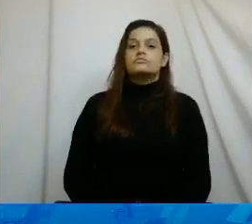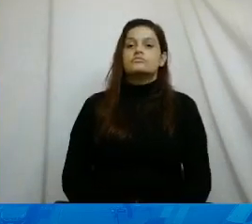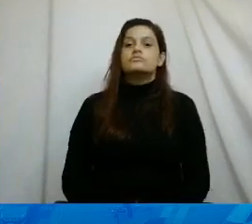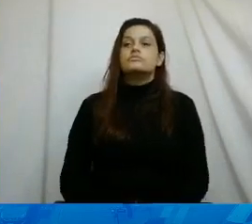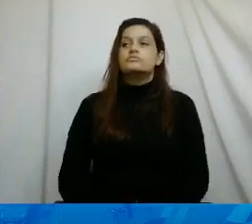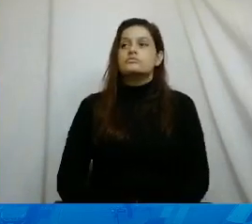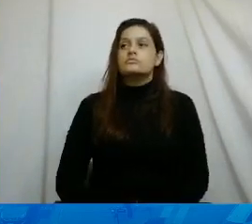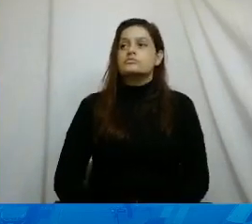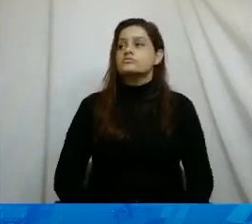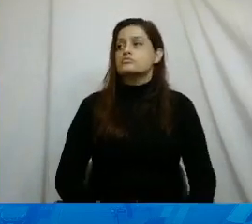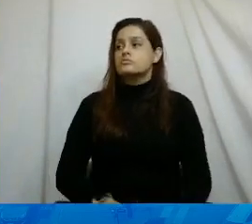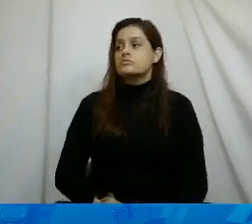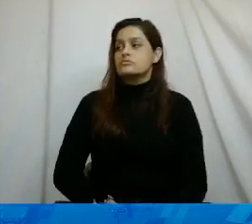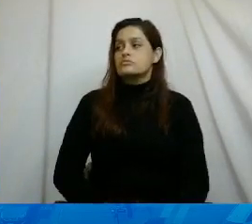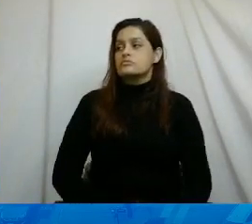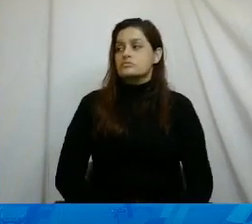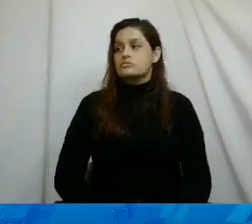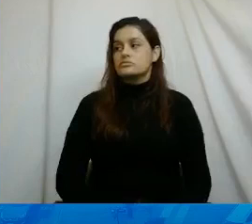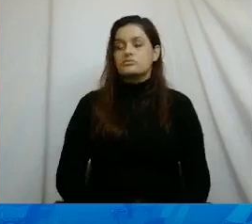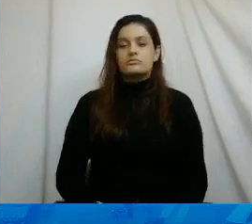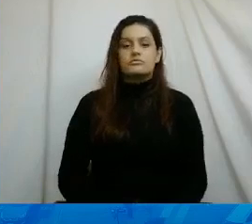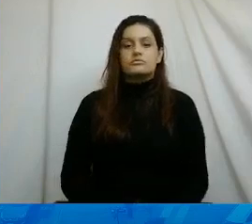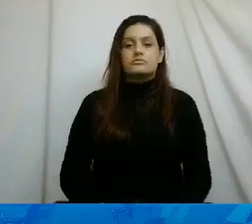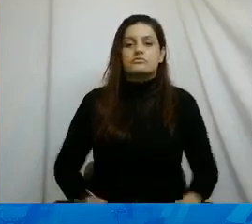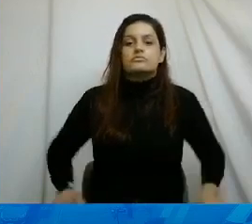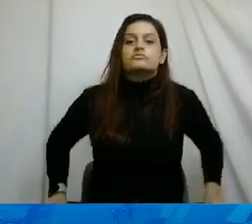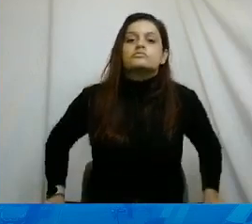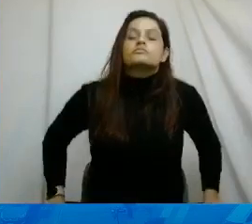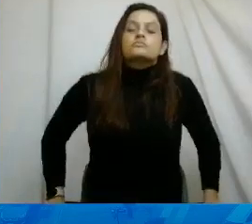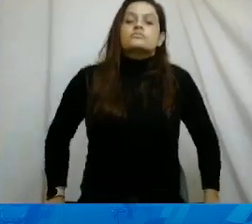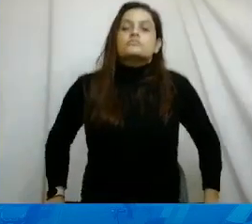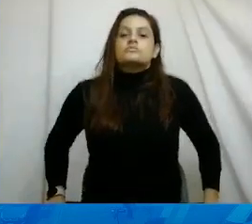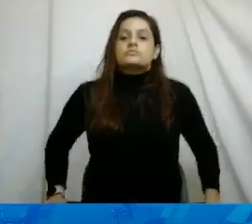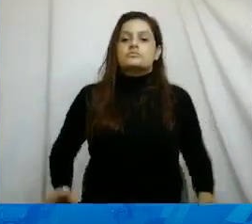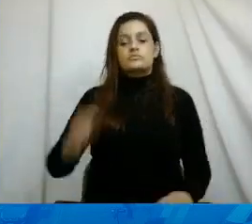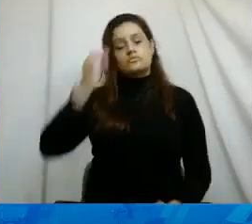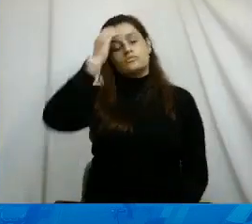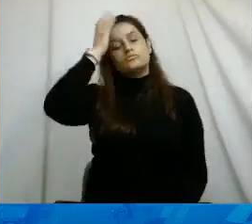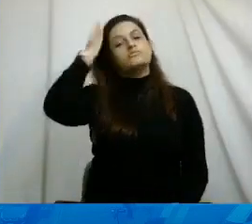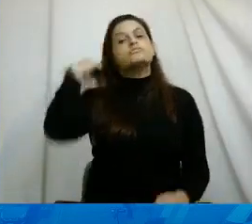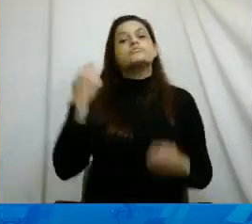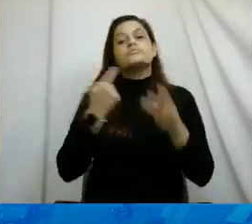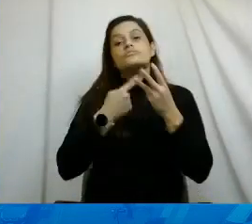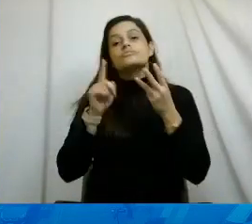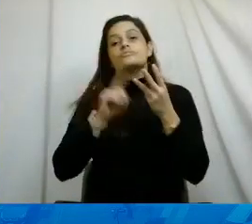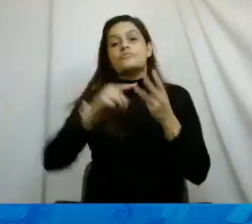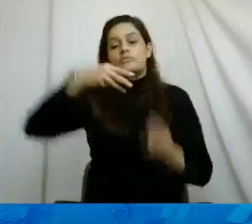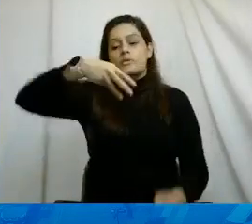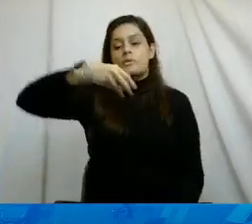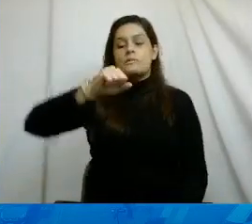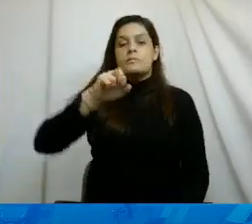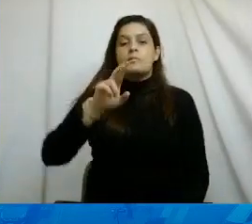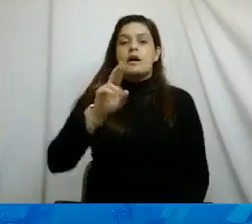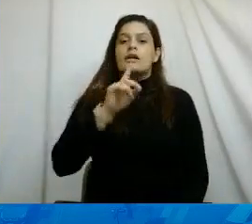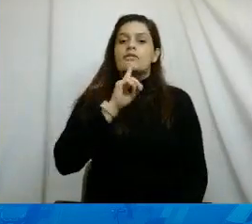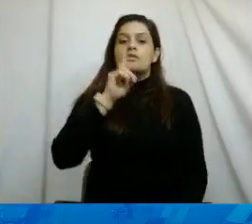consejo. Gracias. Concejales. Concejal Martínez, concejal Pérez.